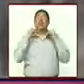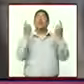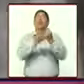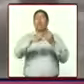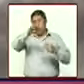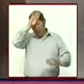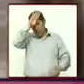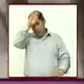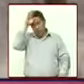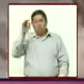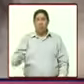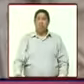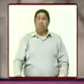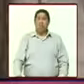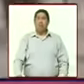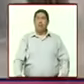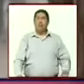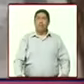Beni.